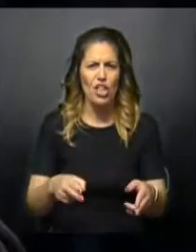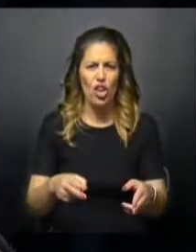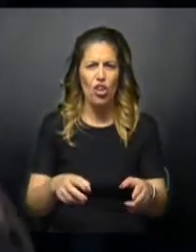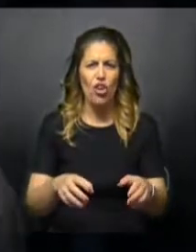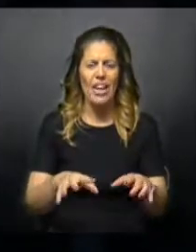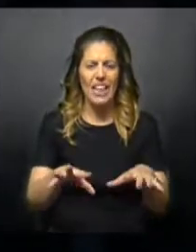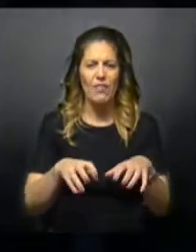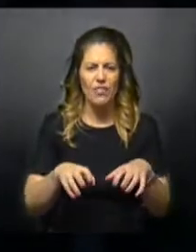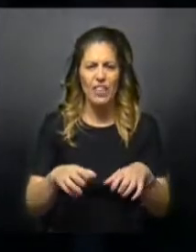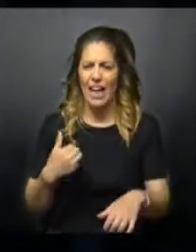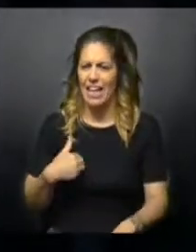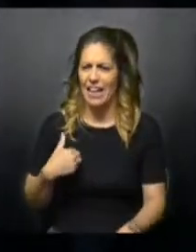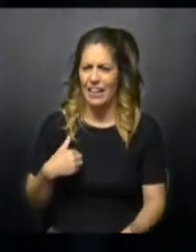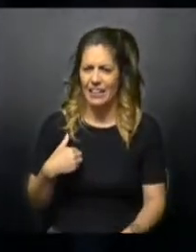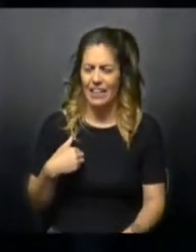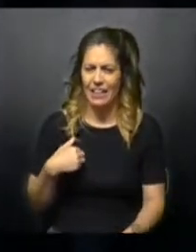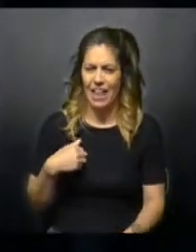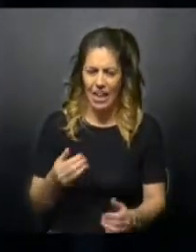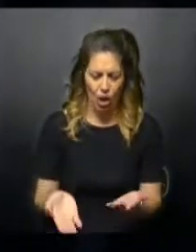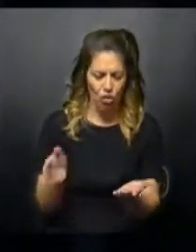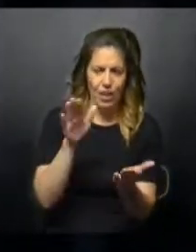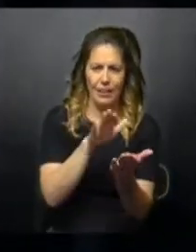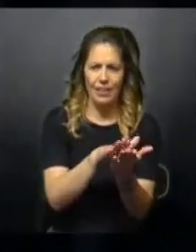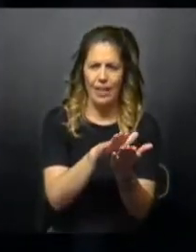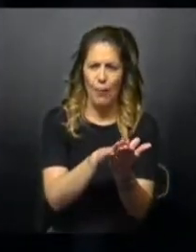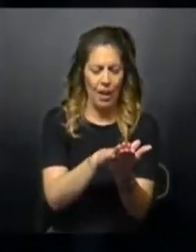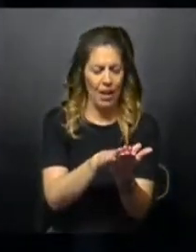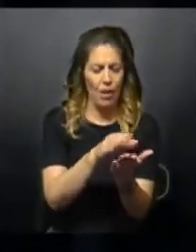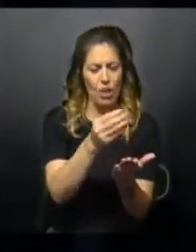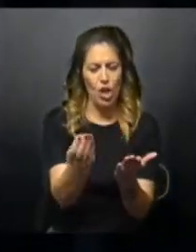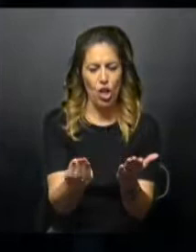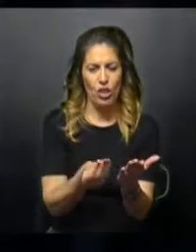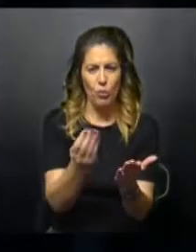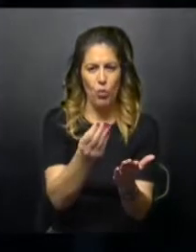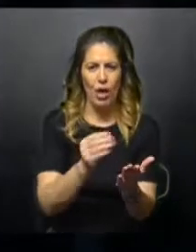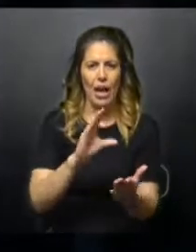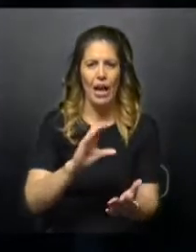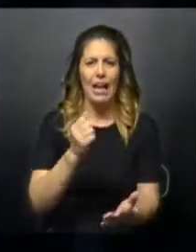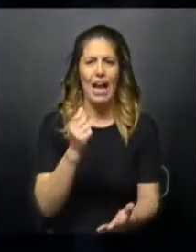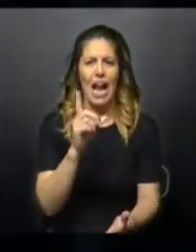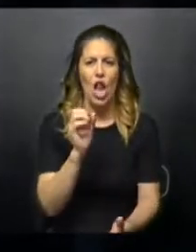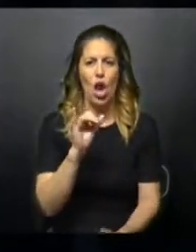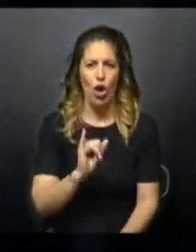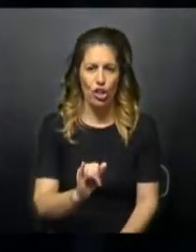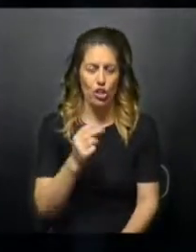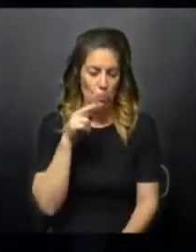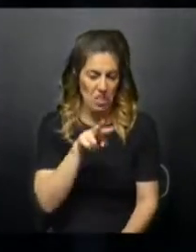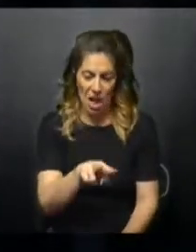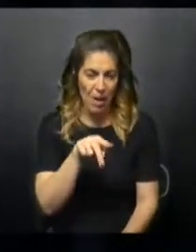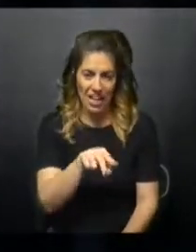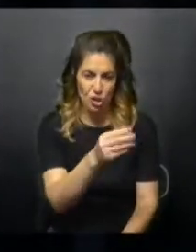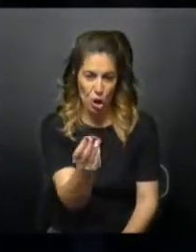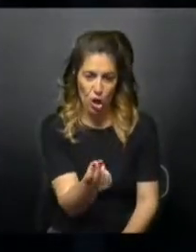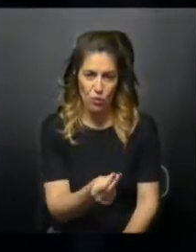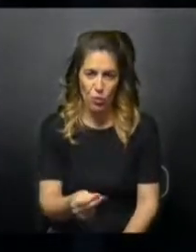de Clarín quedó de Clarín venían en la contratapa las caricaturas estaba calor y no sé y lo primero que hacía yo era mirar las caricaturas